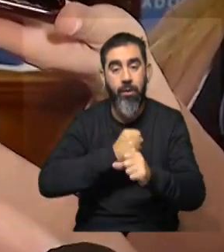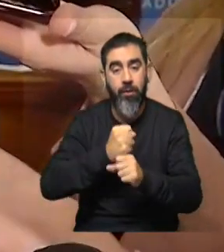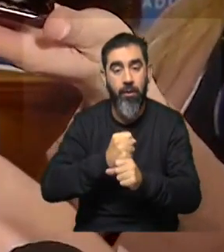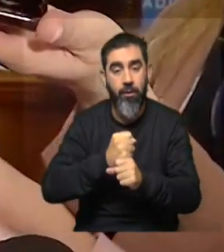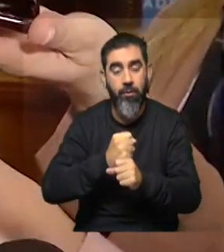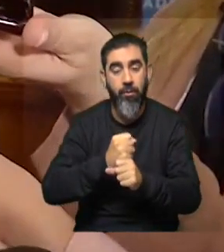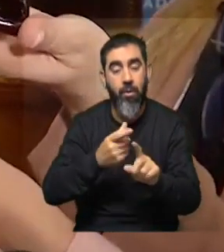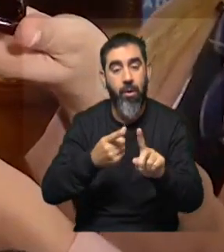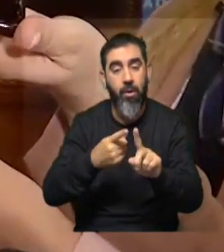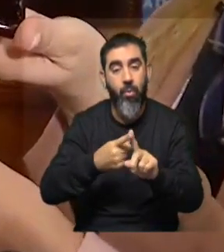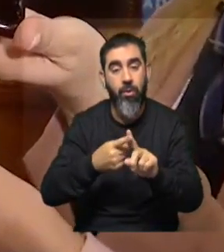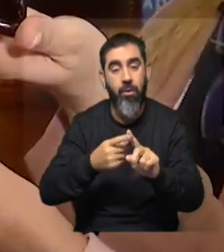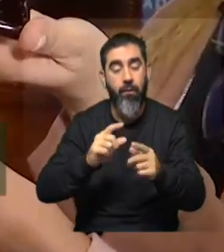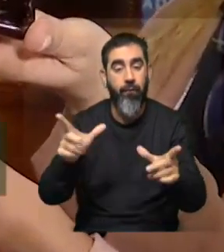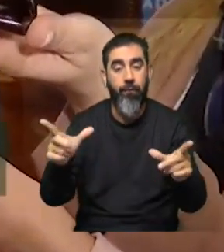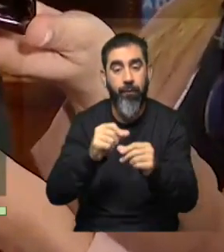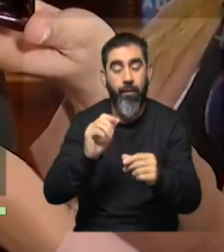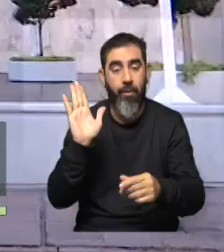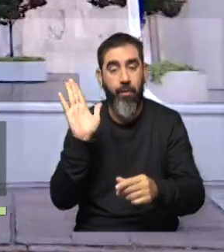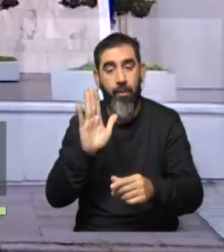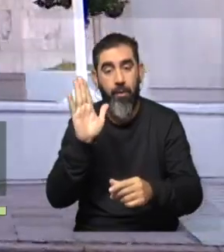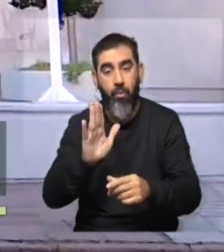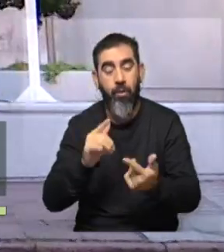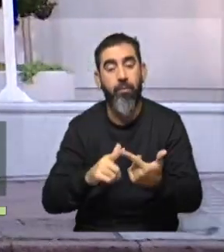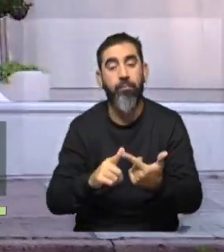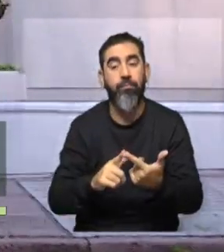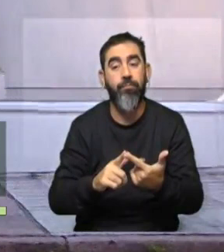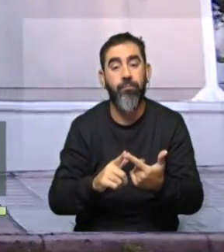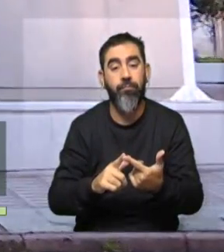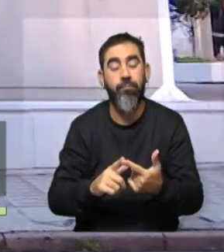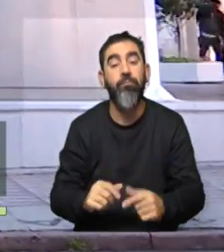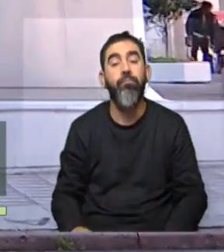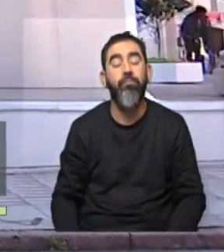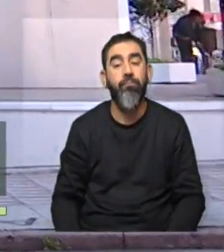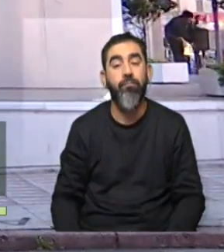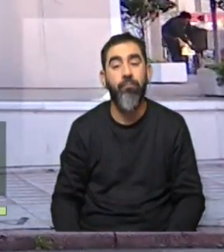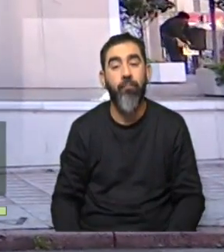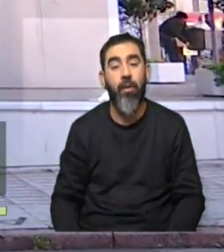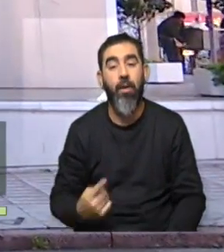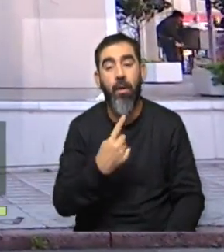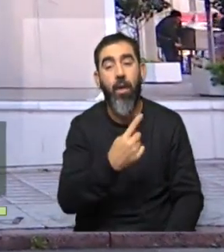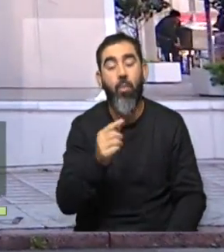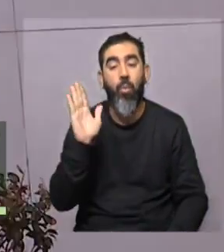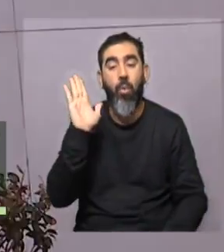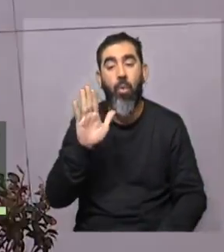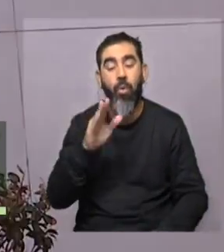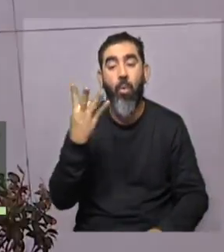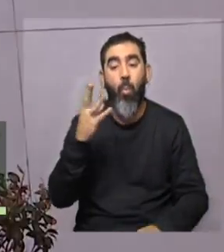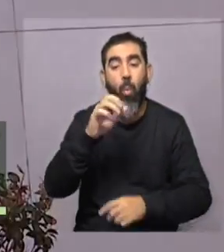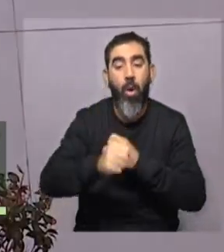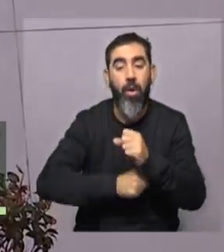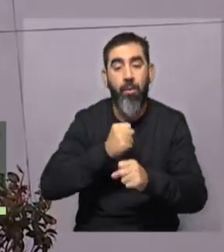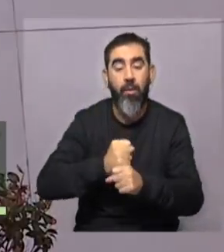ha acordado de que se les dé por saldada su deuda y después Este a medida que cada deudor vaya cumpliendo los 40 años